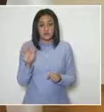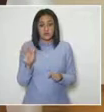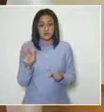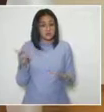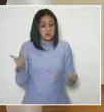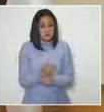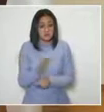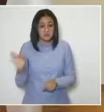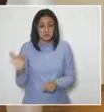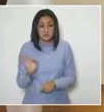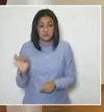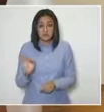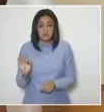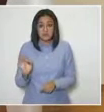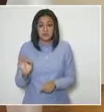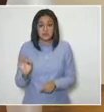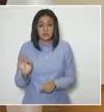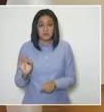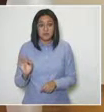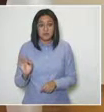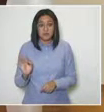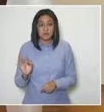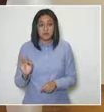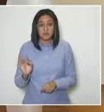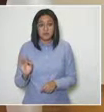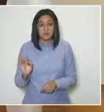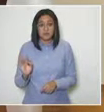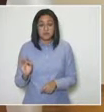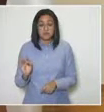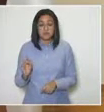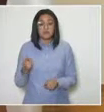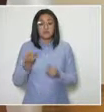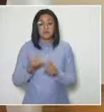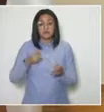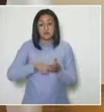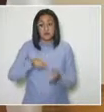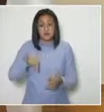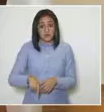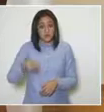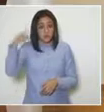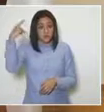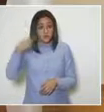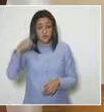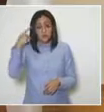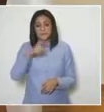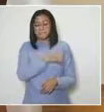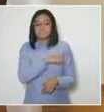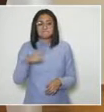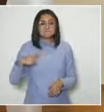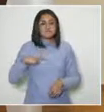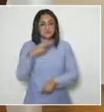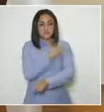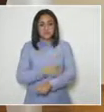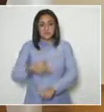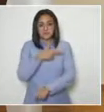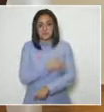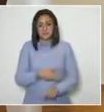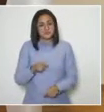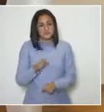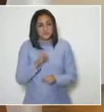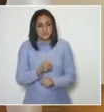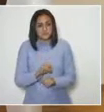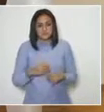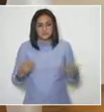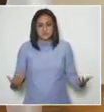situación de extorsión en las calles de puebla debe resolverla de